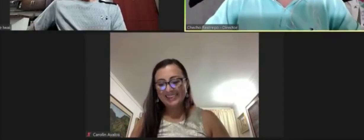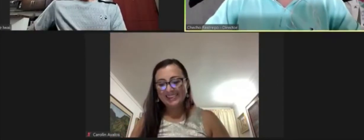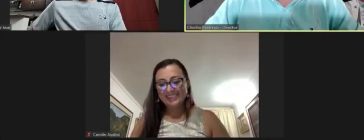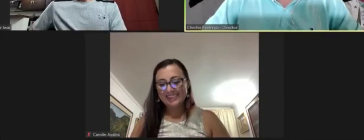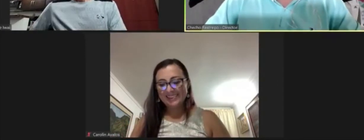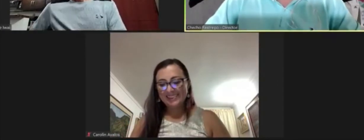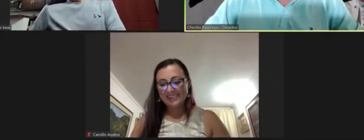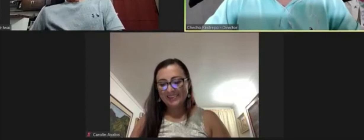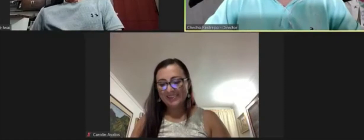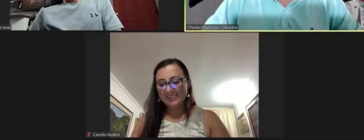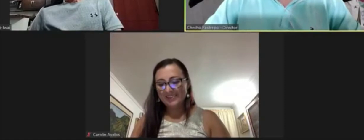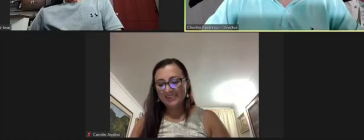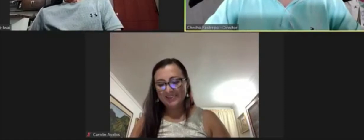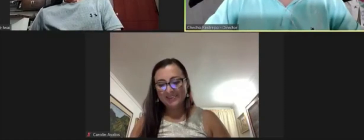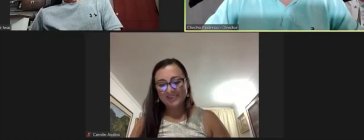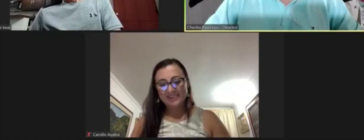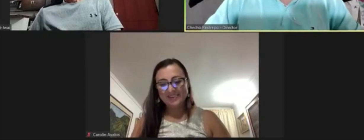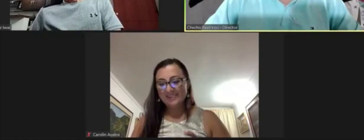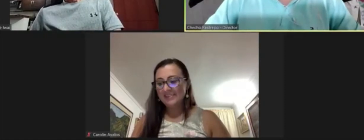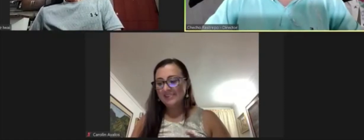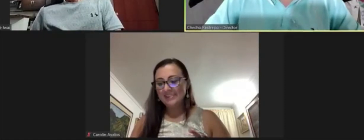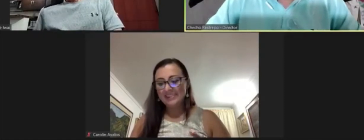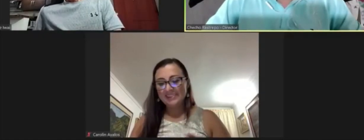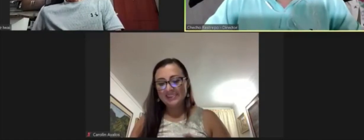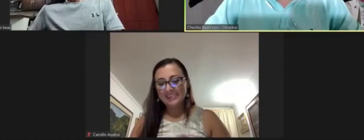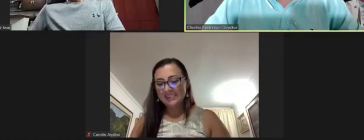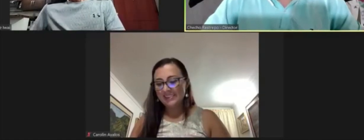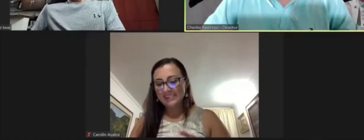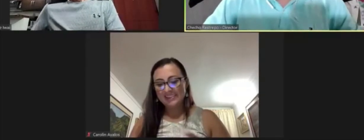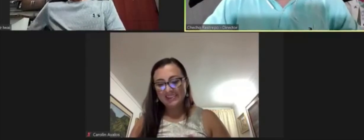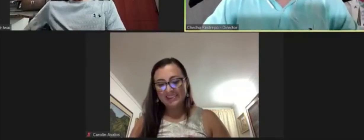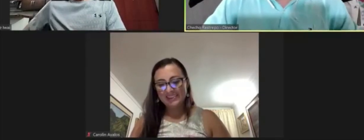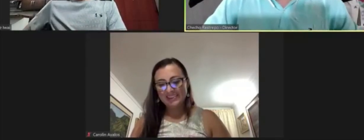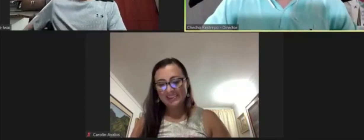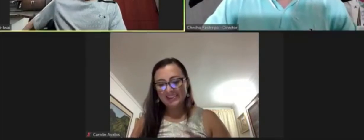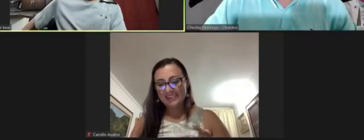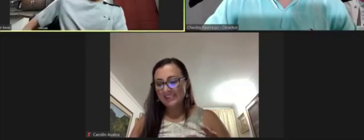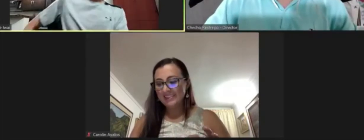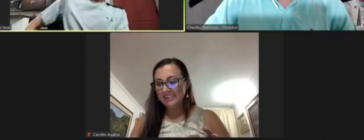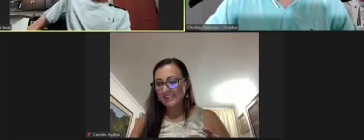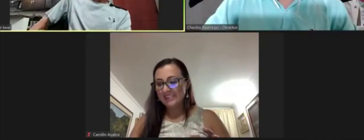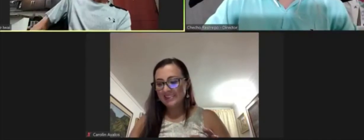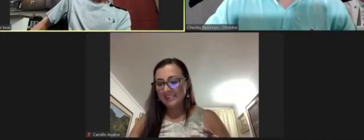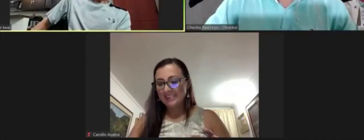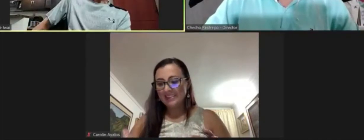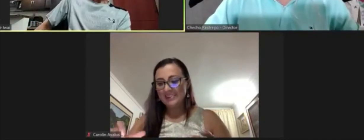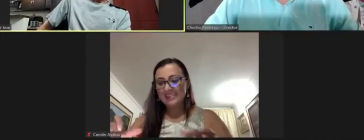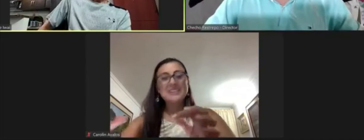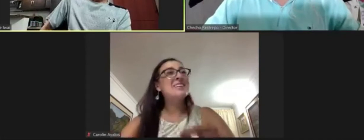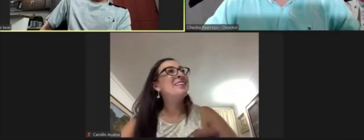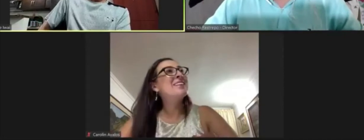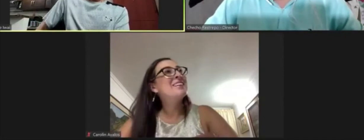avenida, porque se vino lejitos de la casa, ¿no? Sí, bastante lejos.